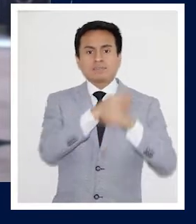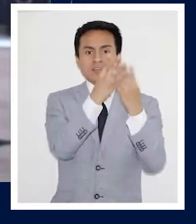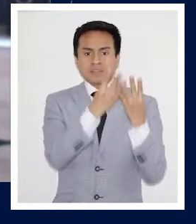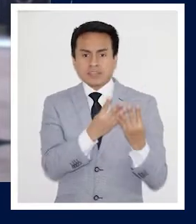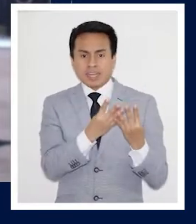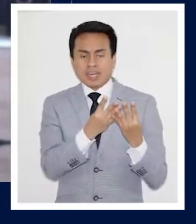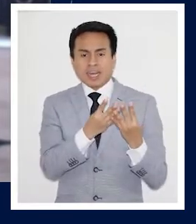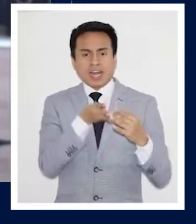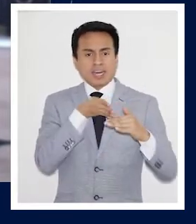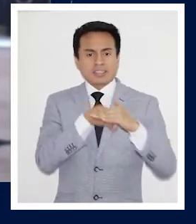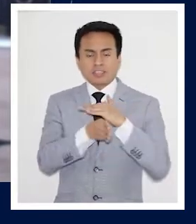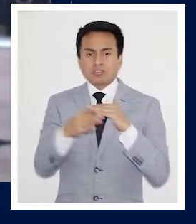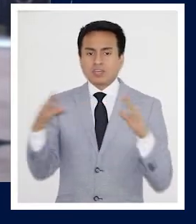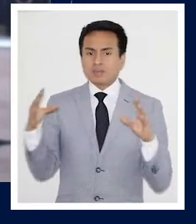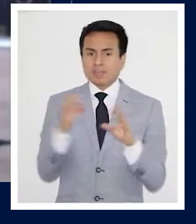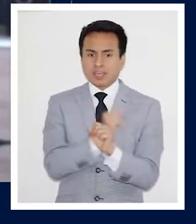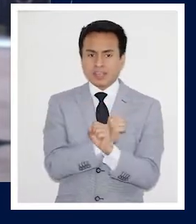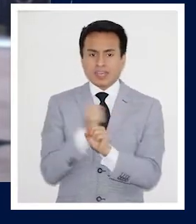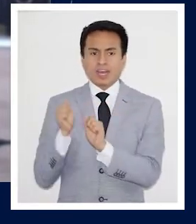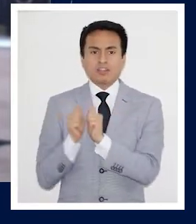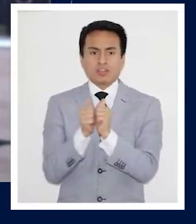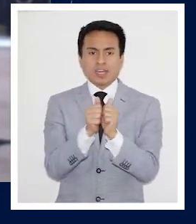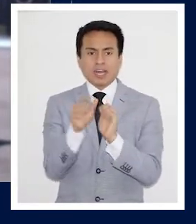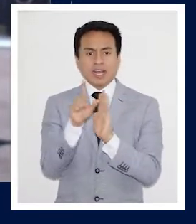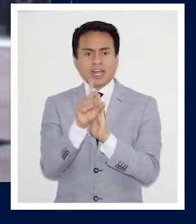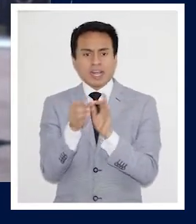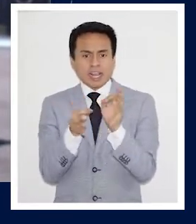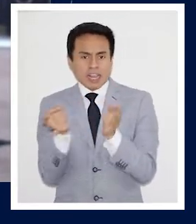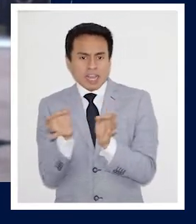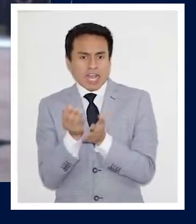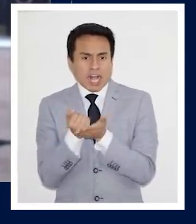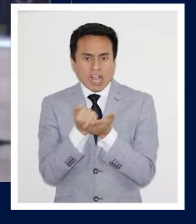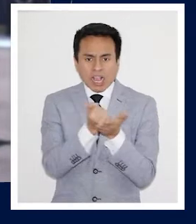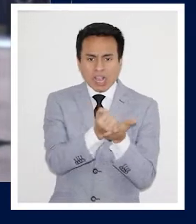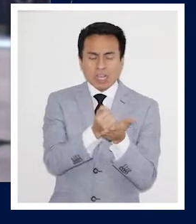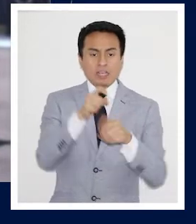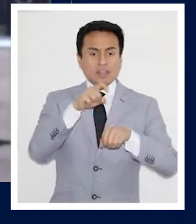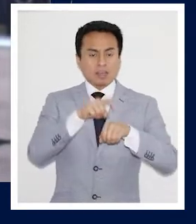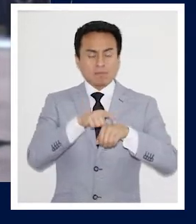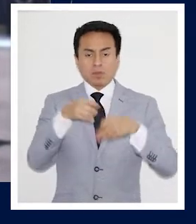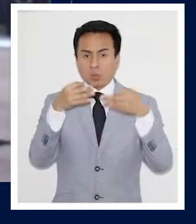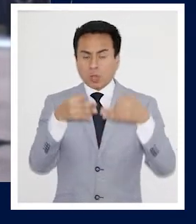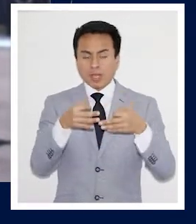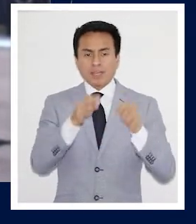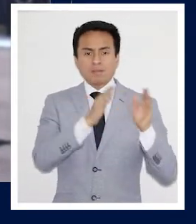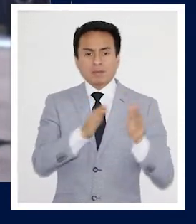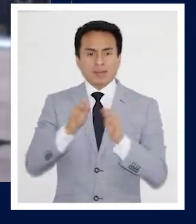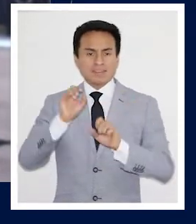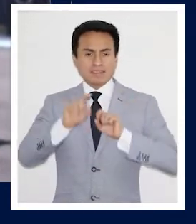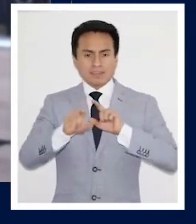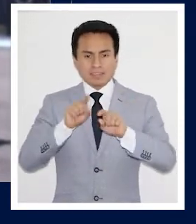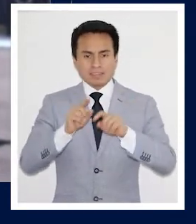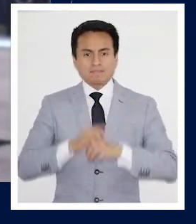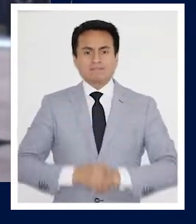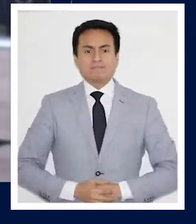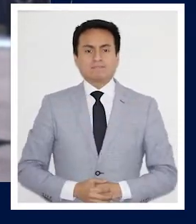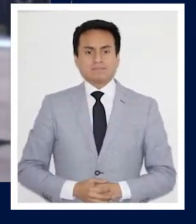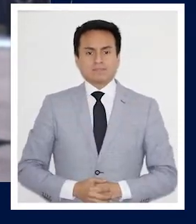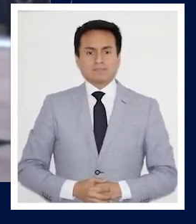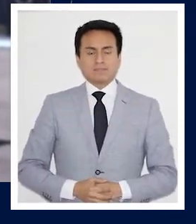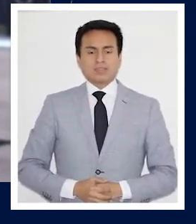personas privadas de su libertad a tener acceso inmediato a asesoría legal y a tener el tiempo adecuado para preparar su